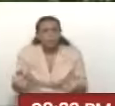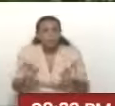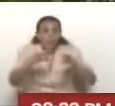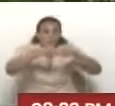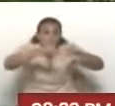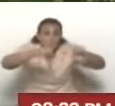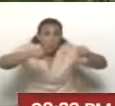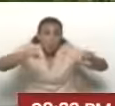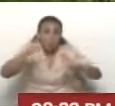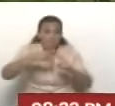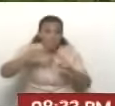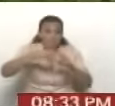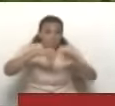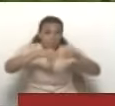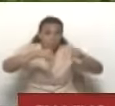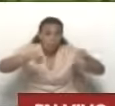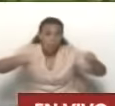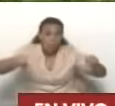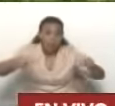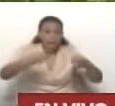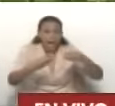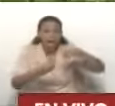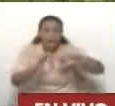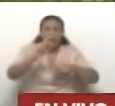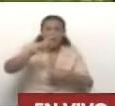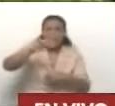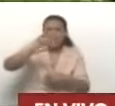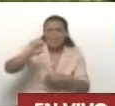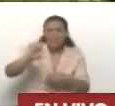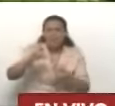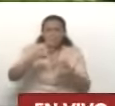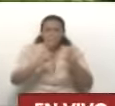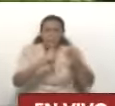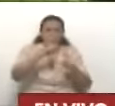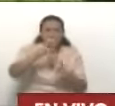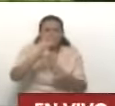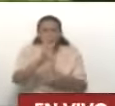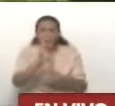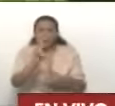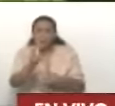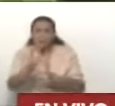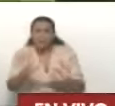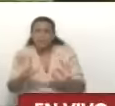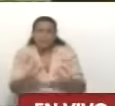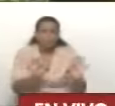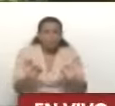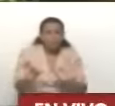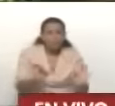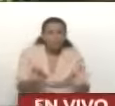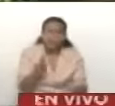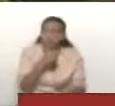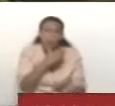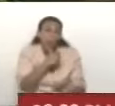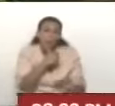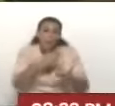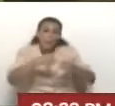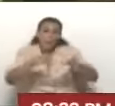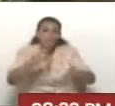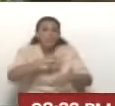suelos que son arenosos, de pH 4.5 y no tienen